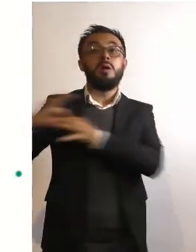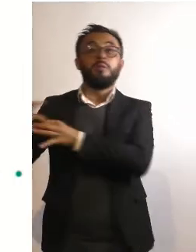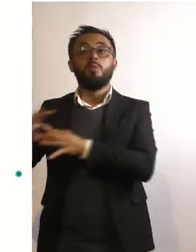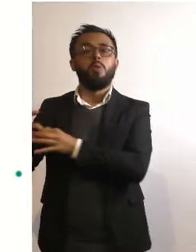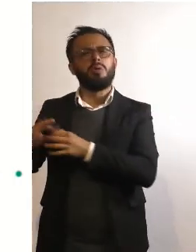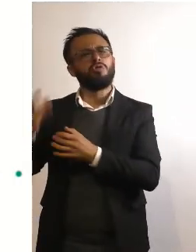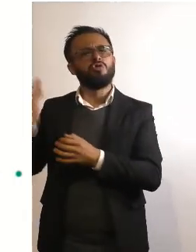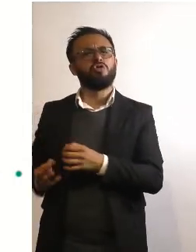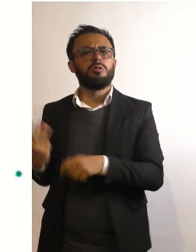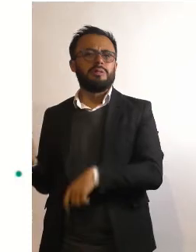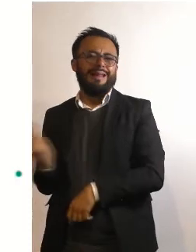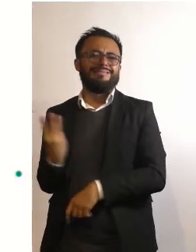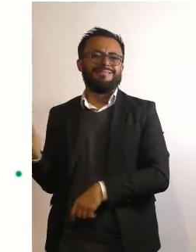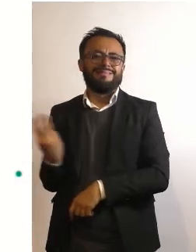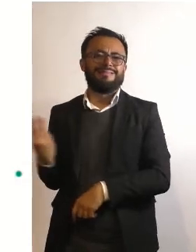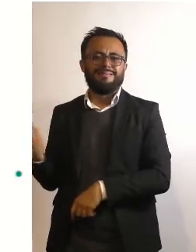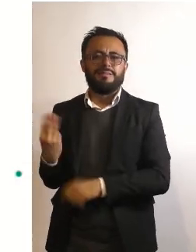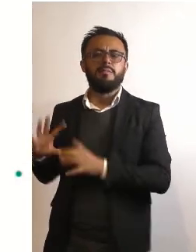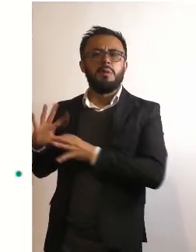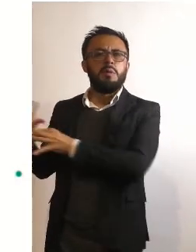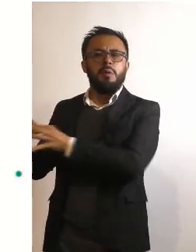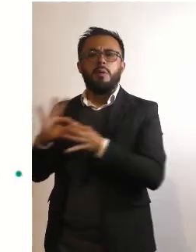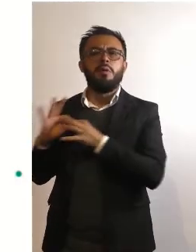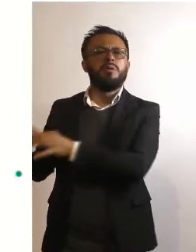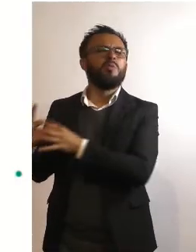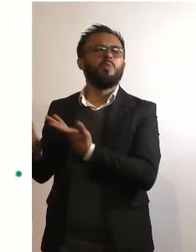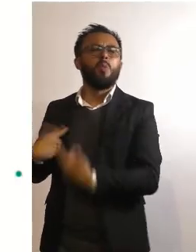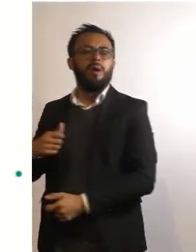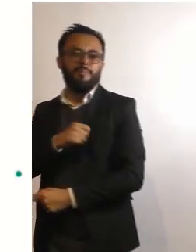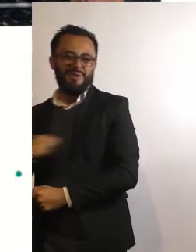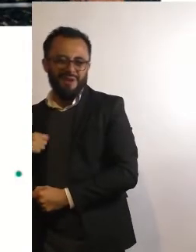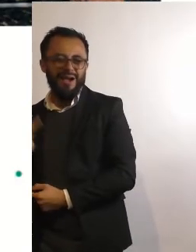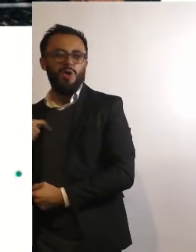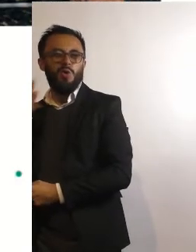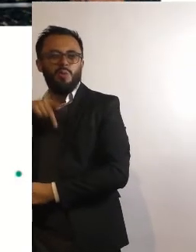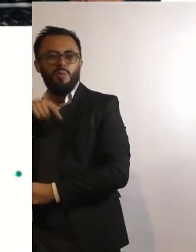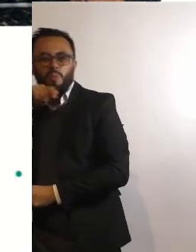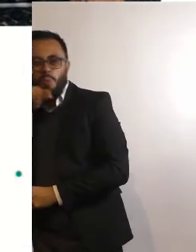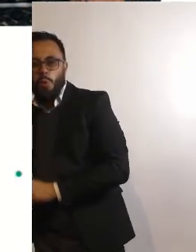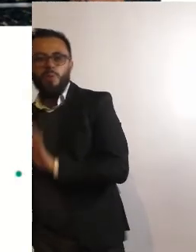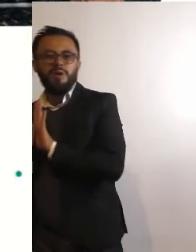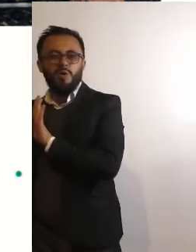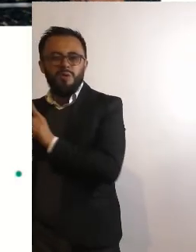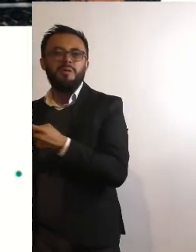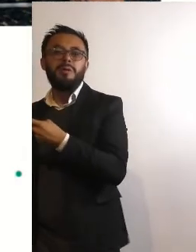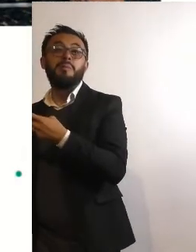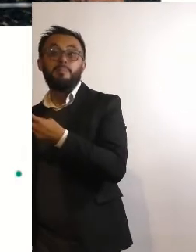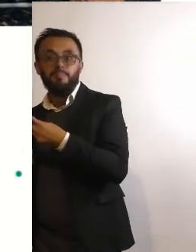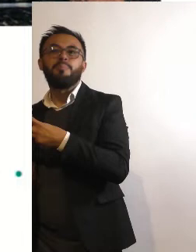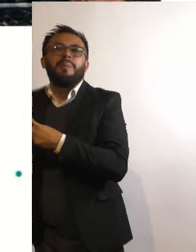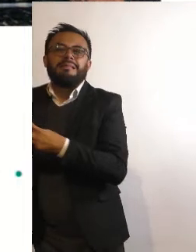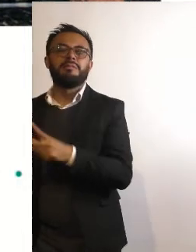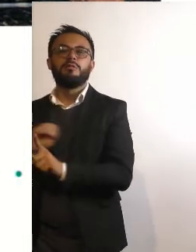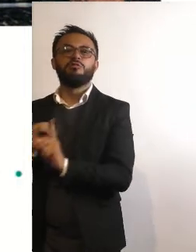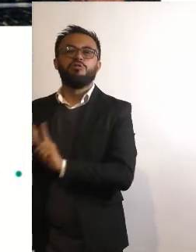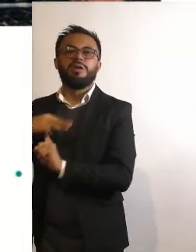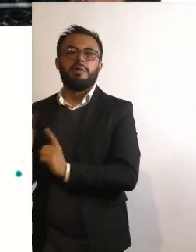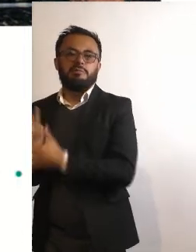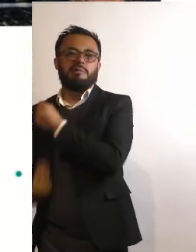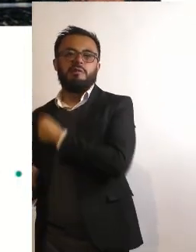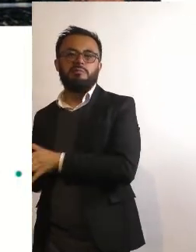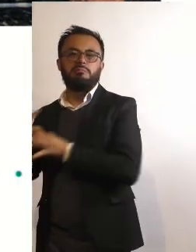comunidad universitaria, el sector público-privado y la sociedad. Siguiente. Es así